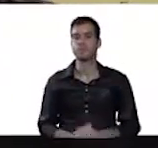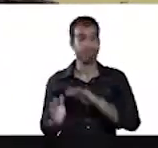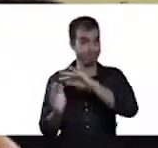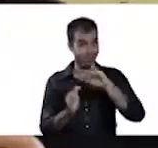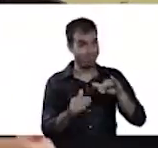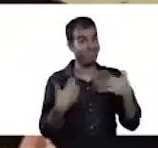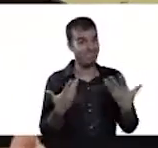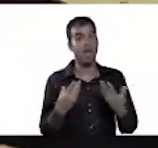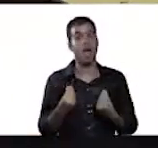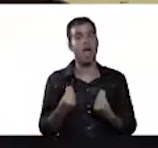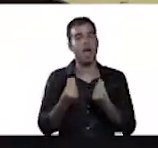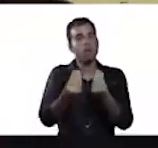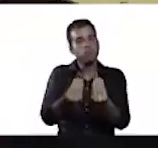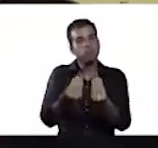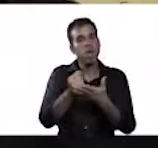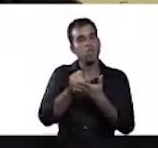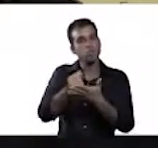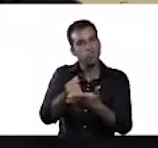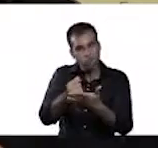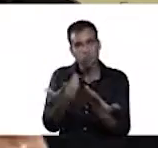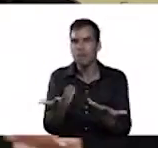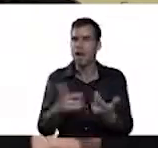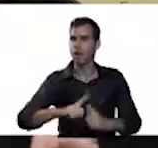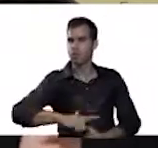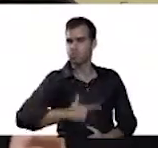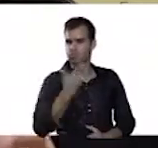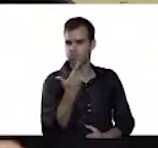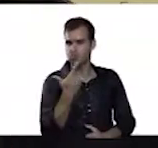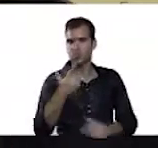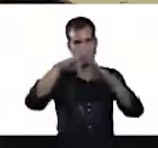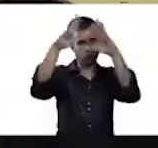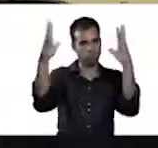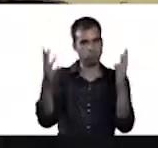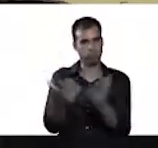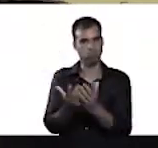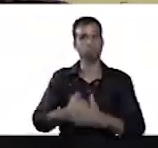que ellas van a hacer a la cultura universal,